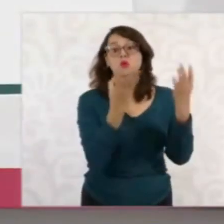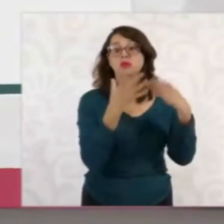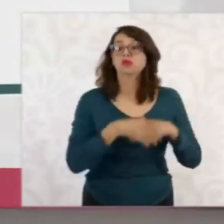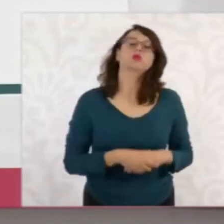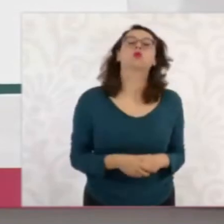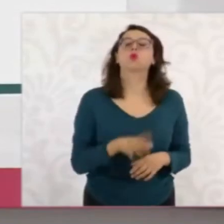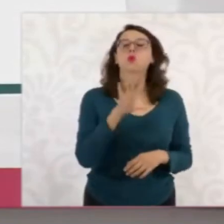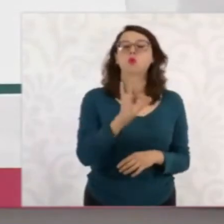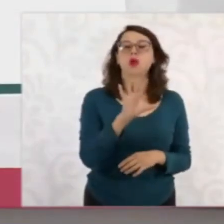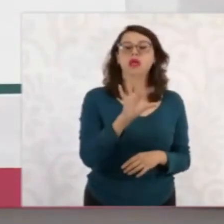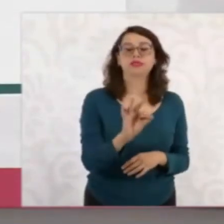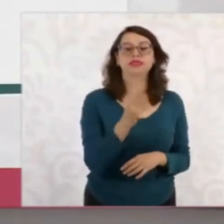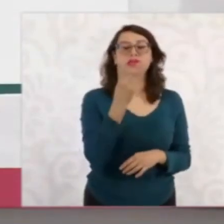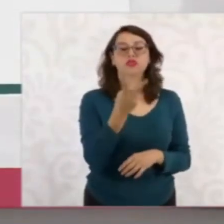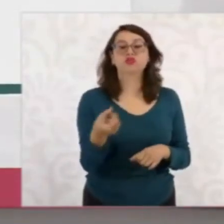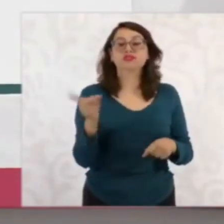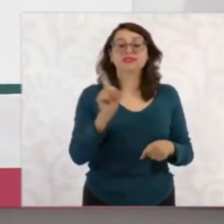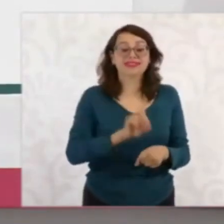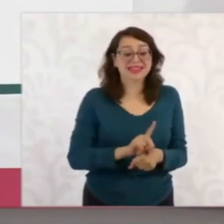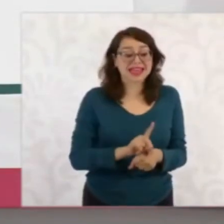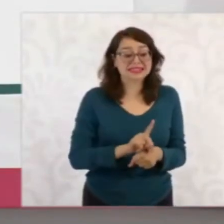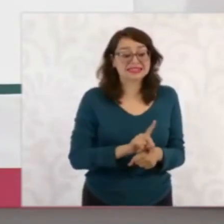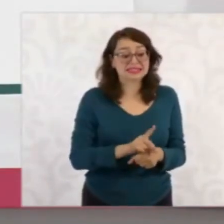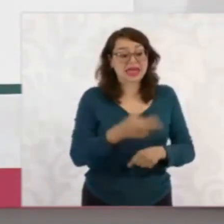llevaría 42 días hábiles